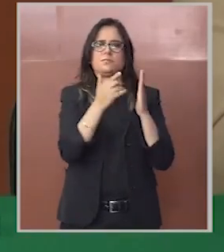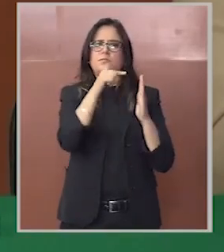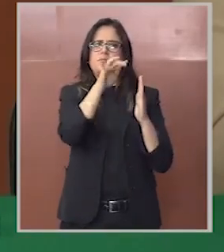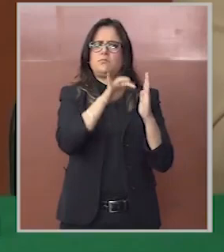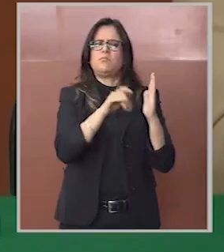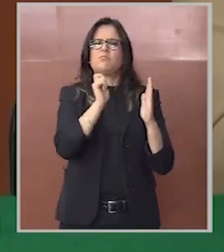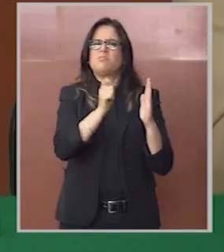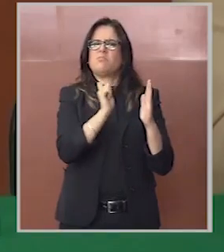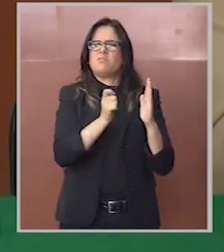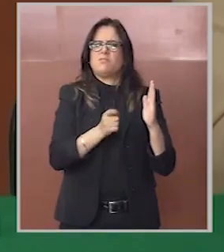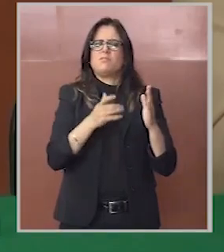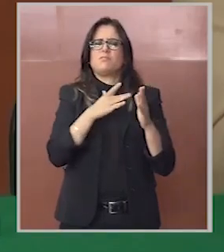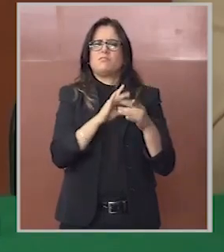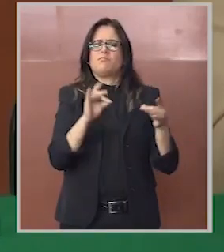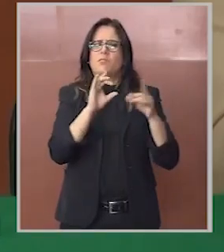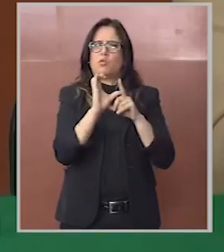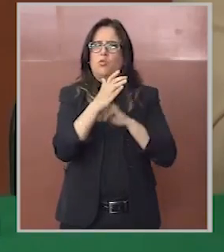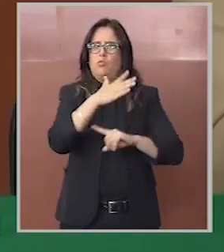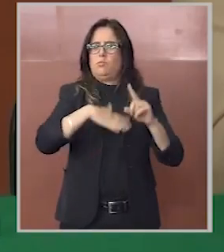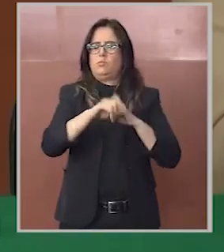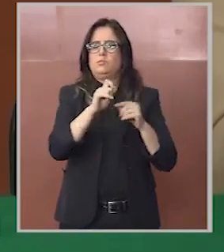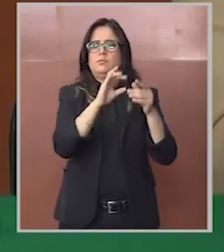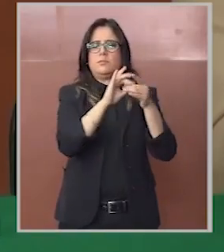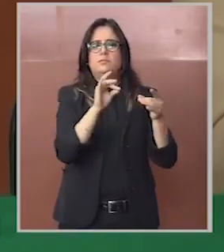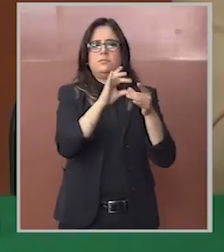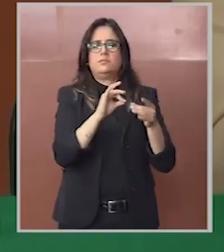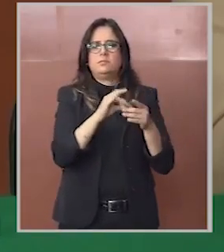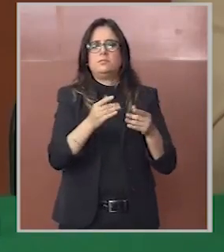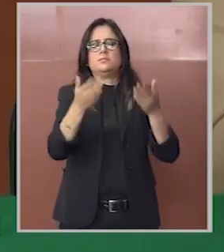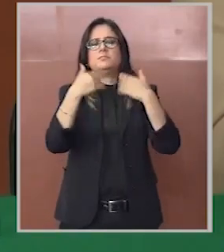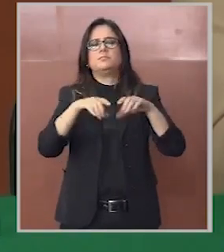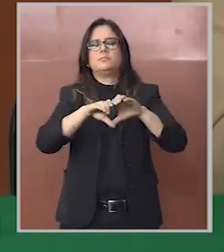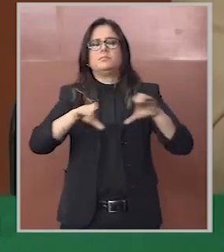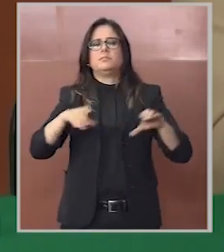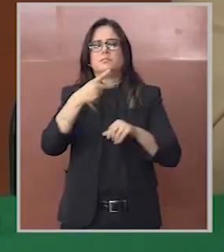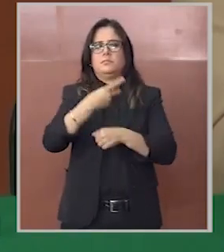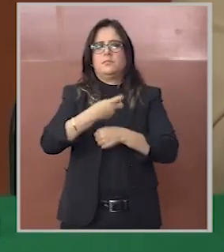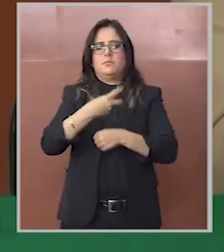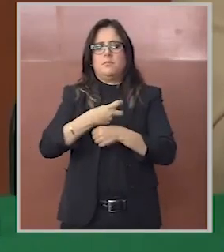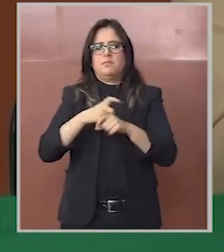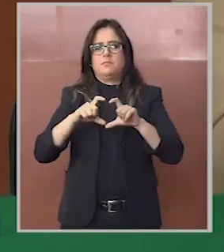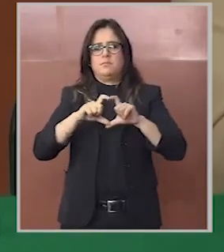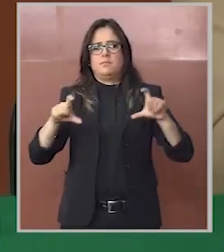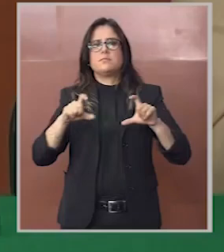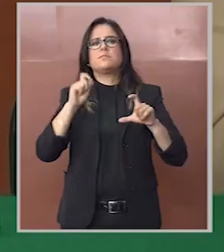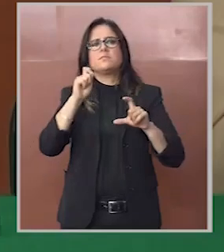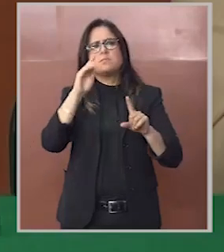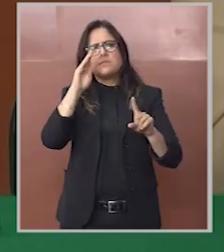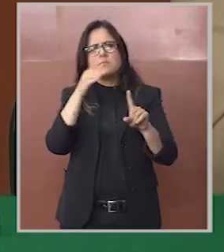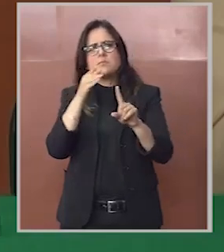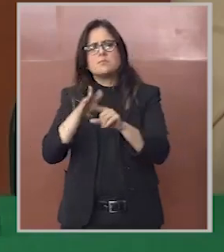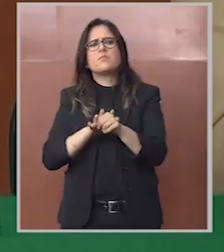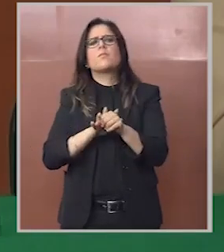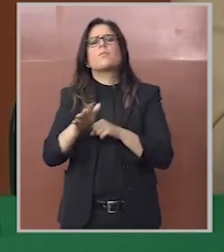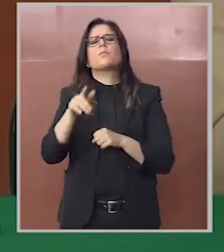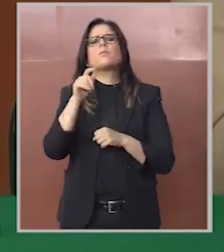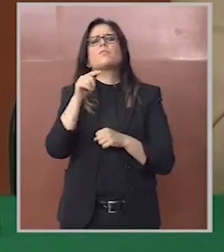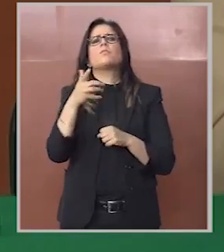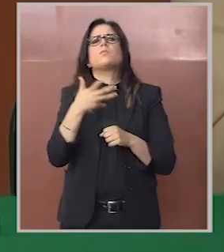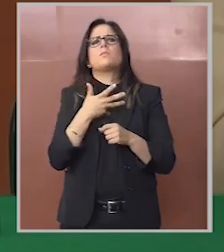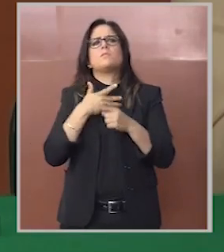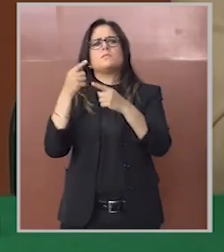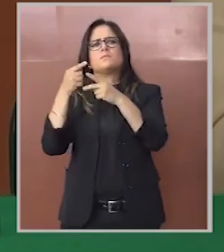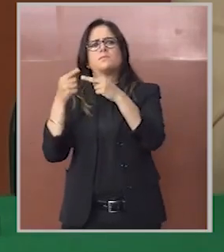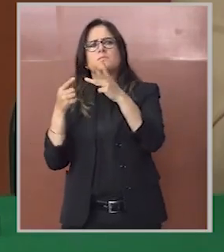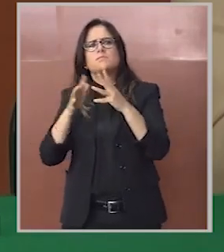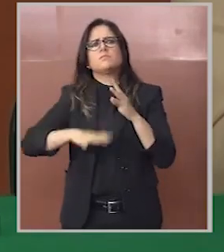ahí pues hay un segundo este apartado también que tiene que ver ya de manera específica Cuáles son los órganos que integran